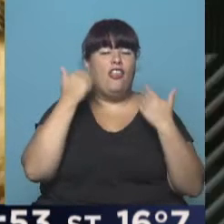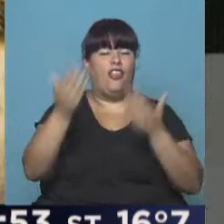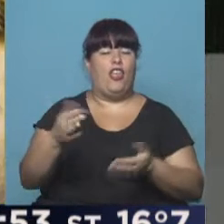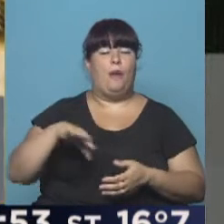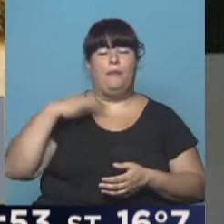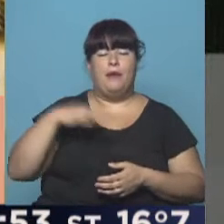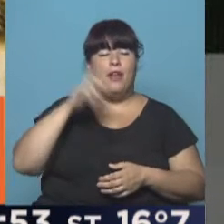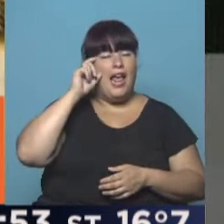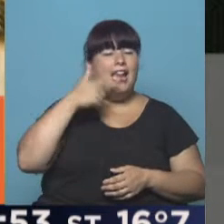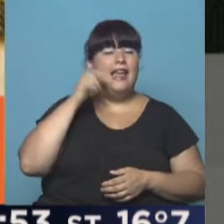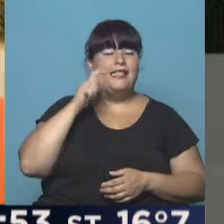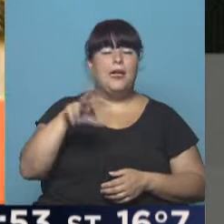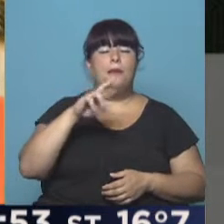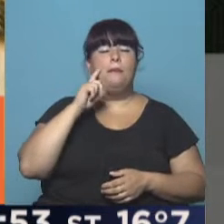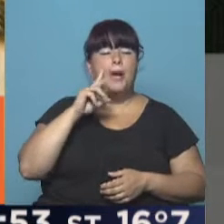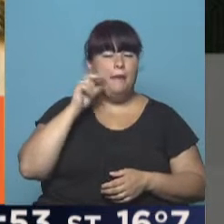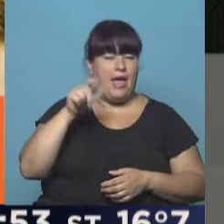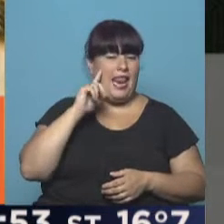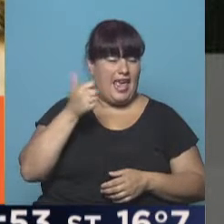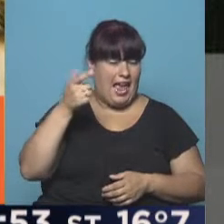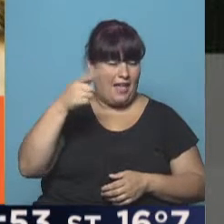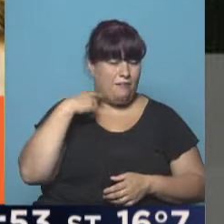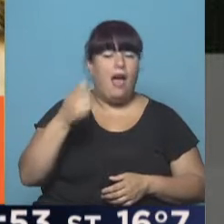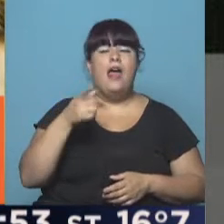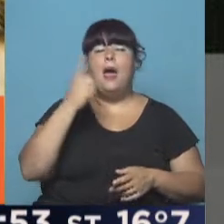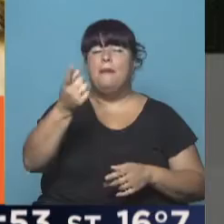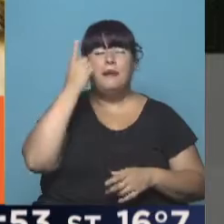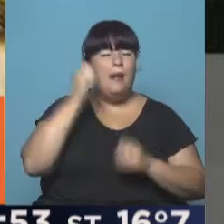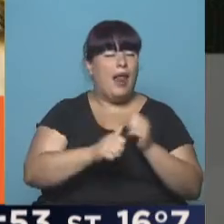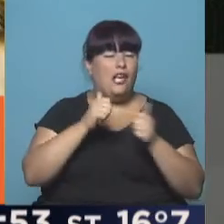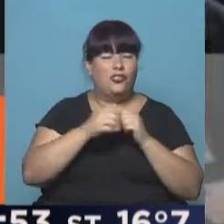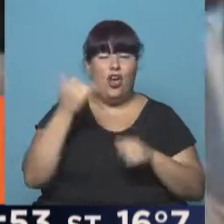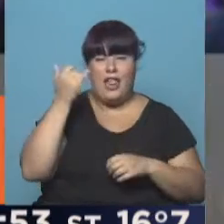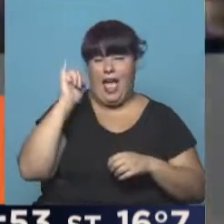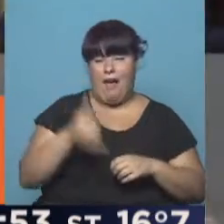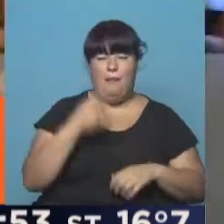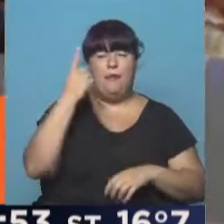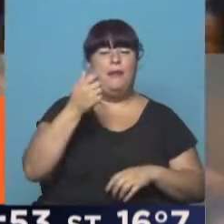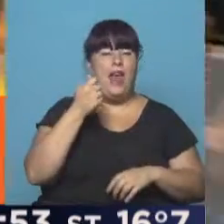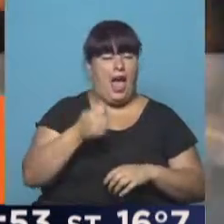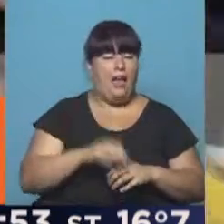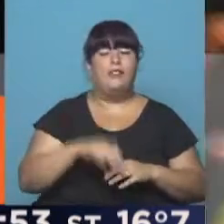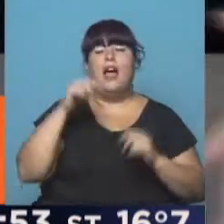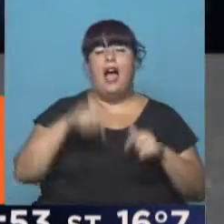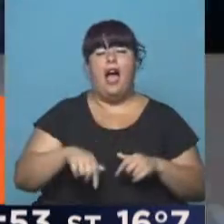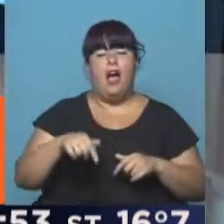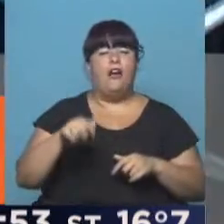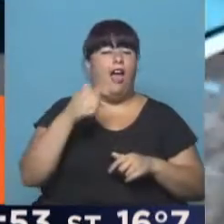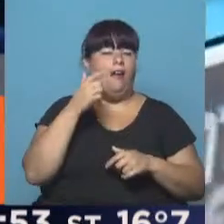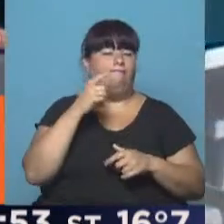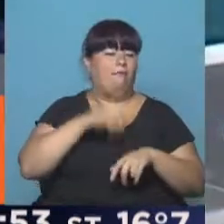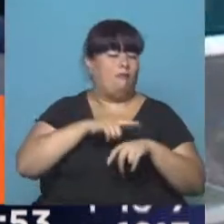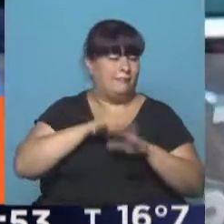campeón con Leicester en la Premier League, un equipo que por primera vez en su historia que se consagraba campeón de la Primera División y que ahora no está atravesando un buen